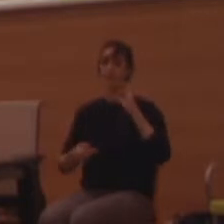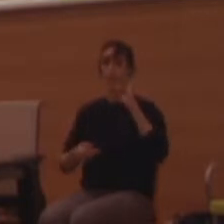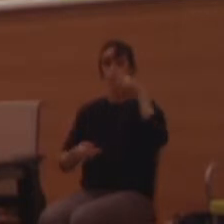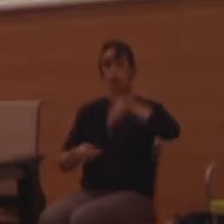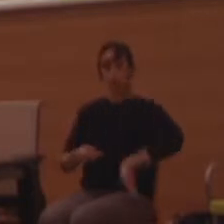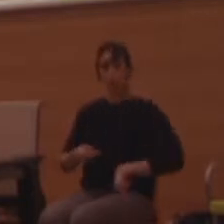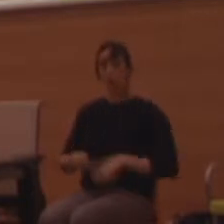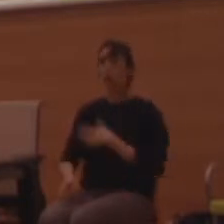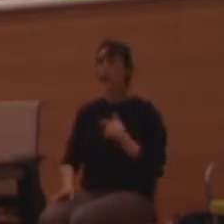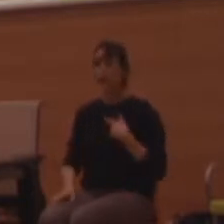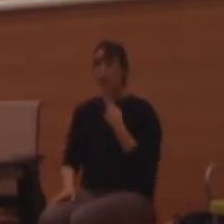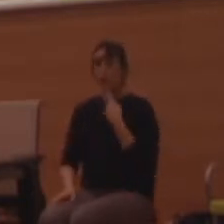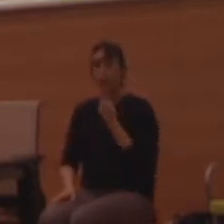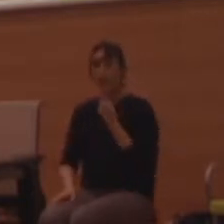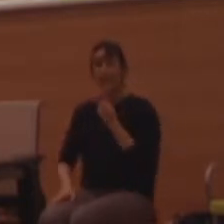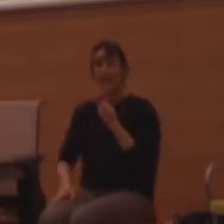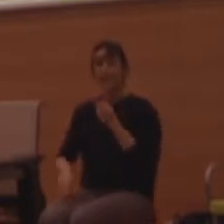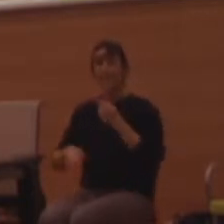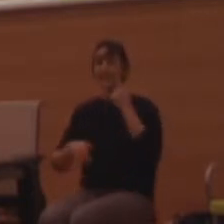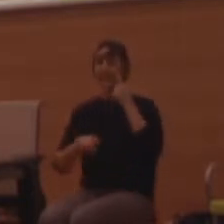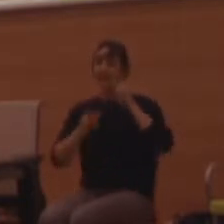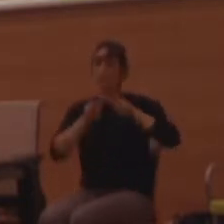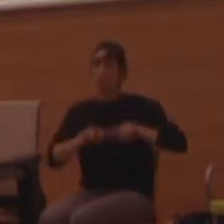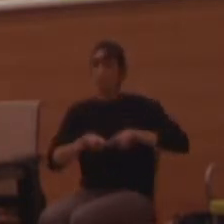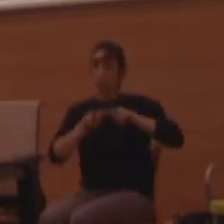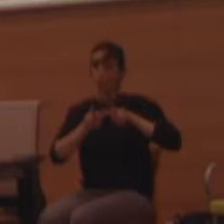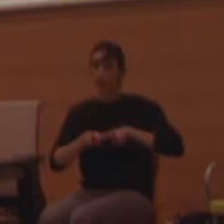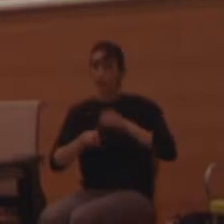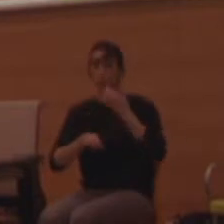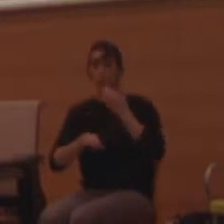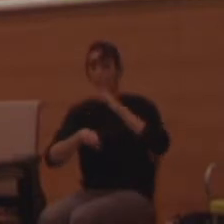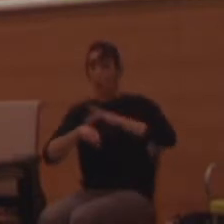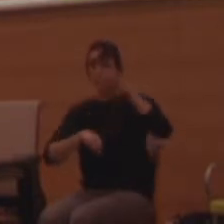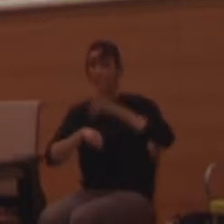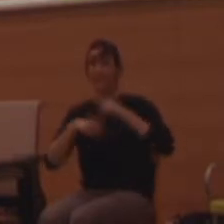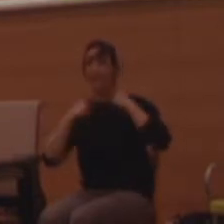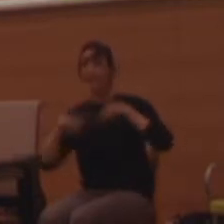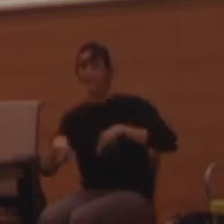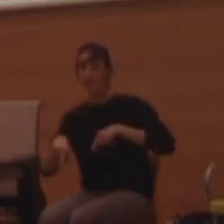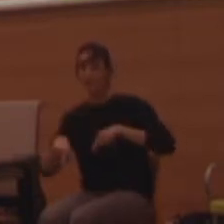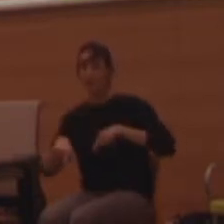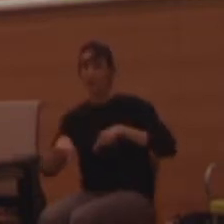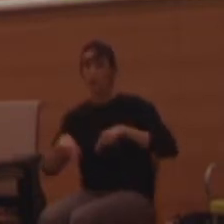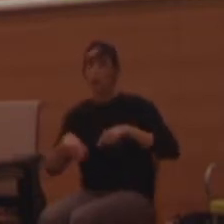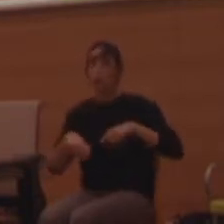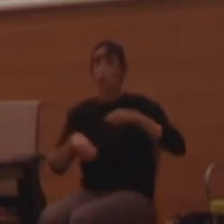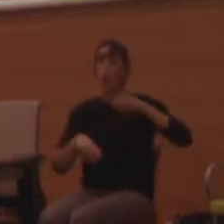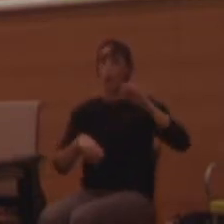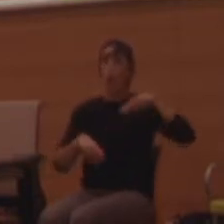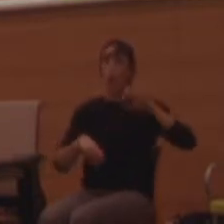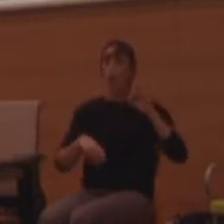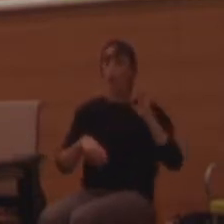No sé si he dicho que exploramos el otro, los puntos, la pérdida de sensibilidad con un monofilamento de